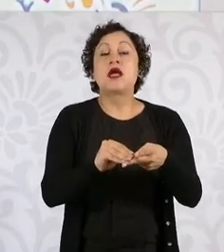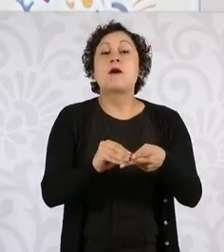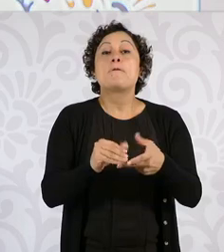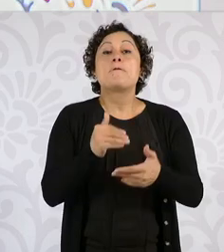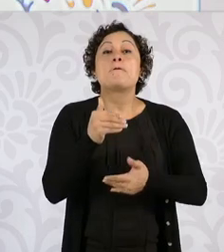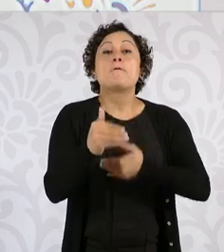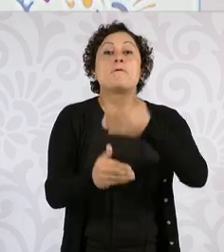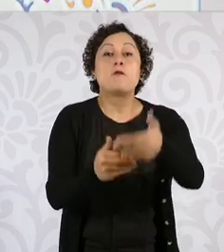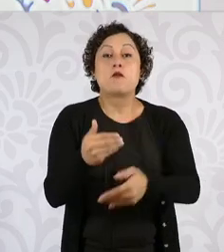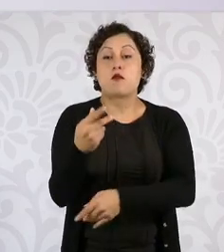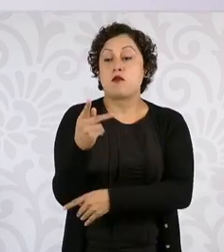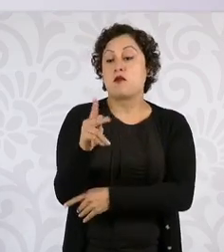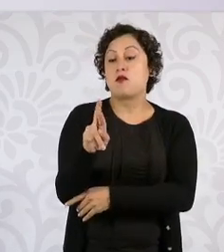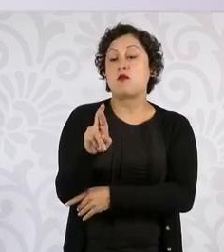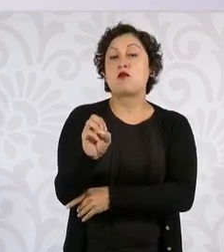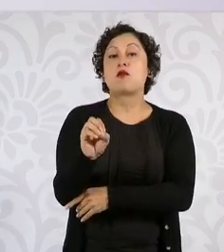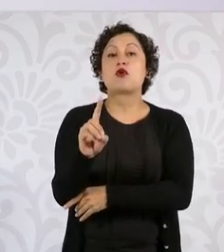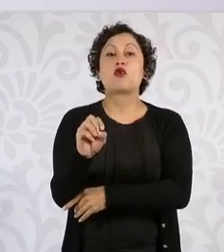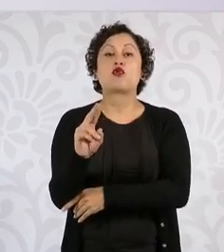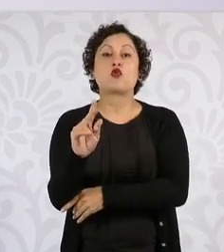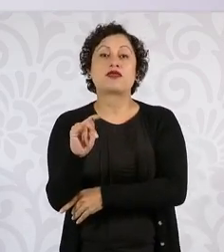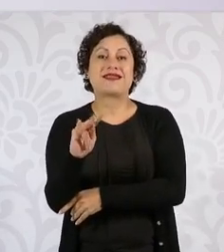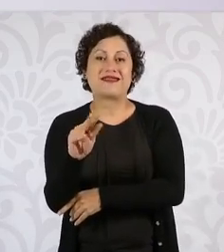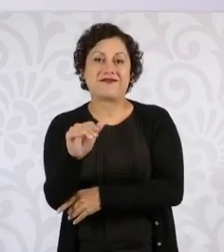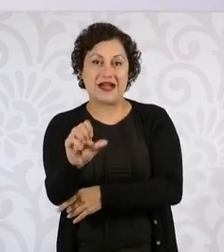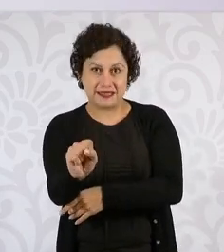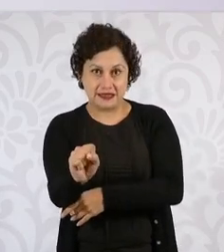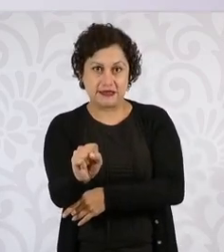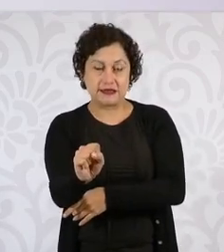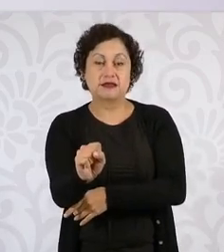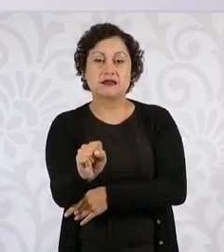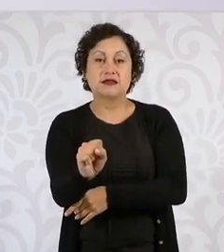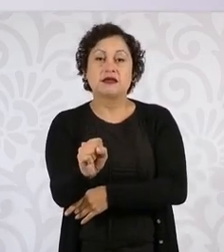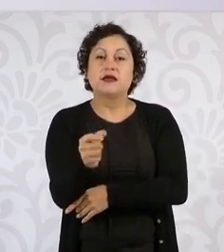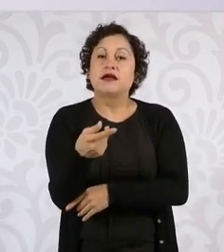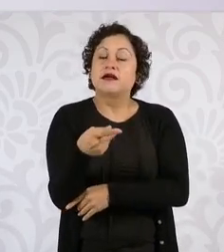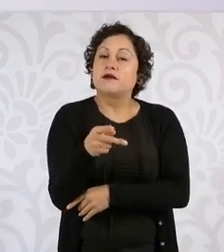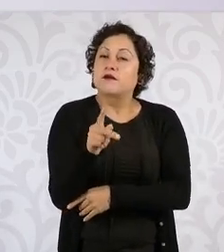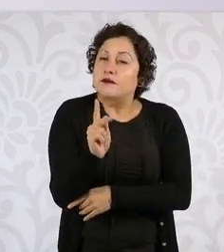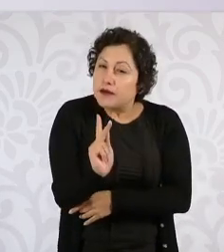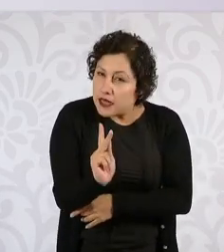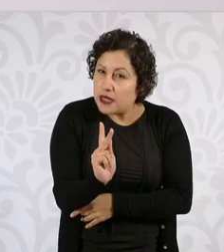queremos que CFE y Pemex sean productivas. Pero ¿cuál es